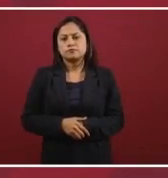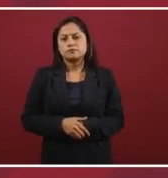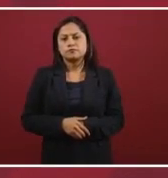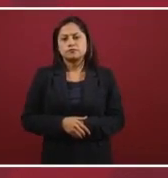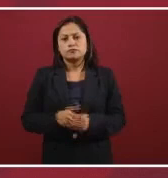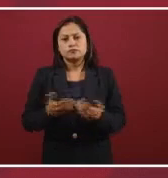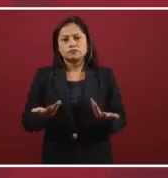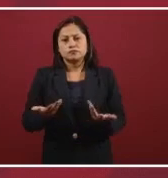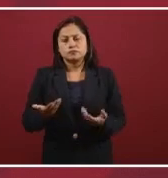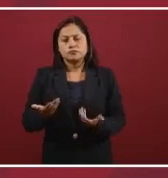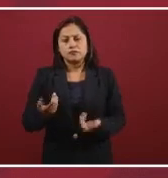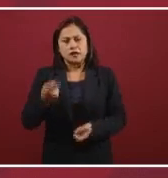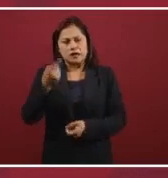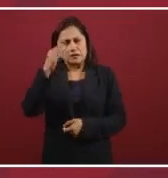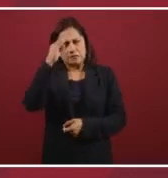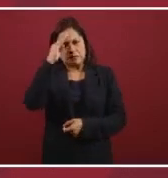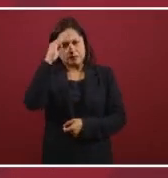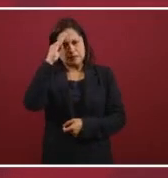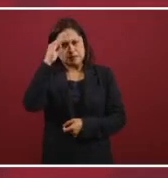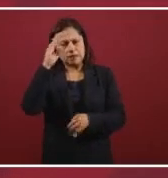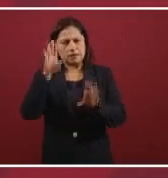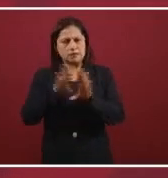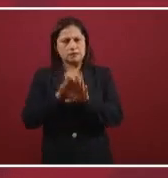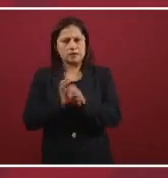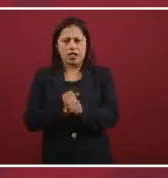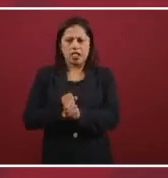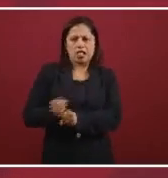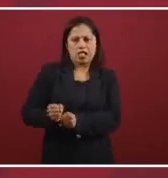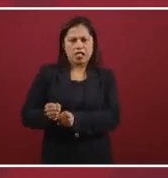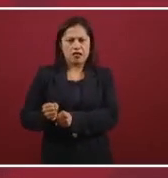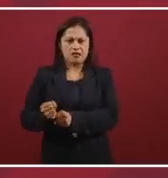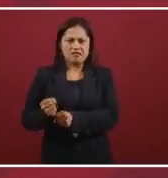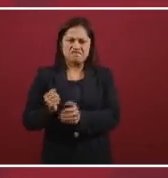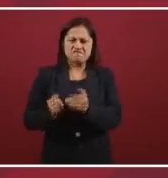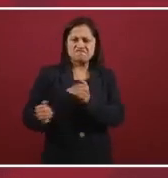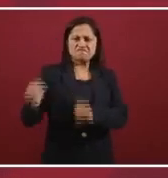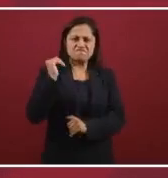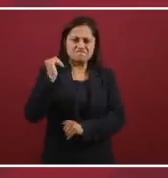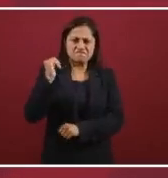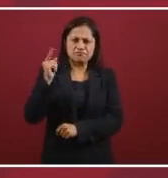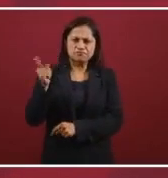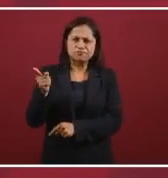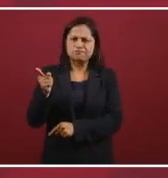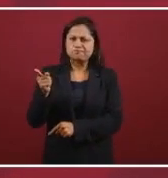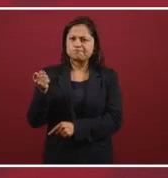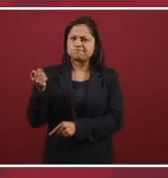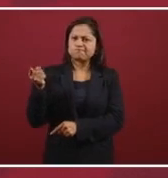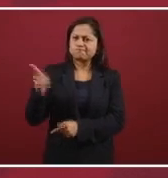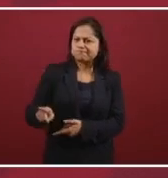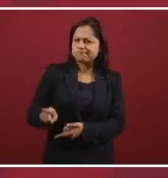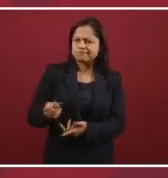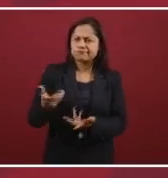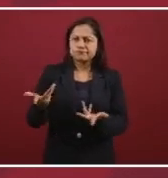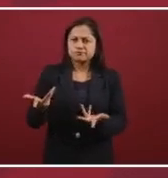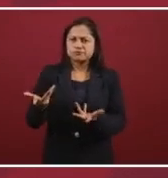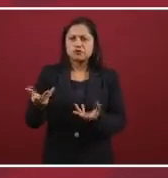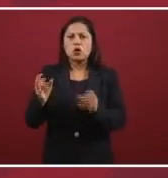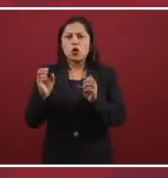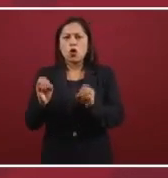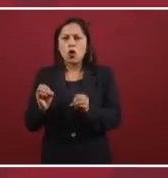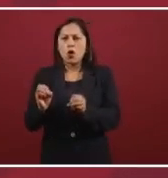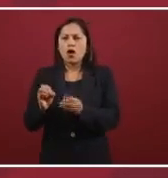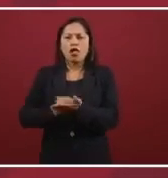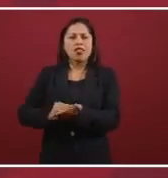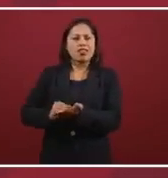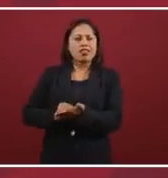en el autoritarismo, en la mano dura, ni siquiera en la mano blanda, nada de